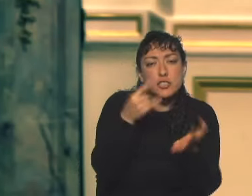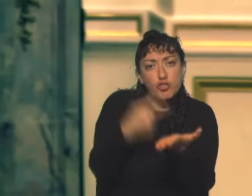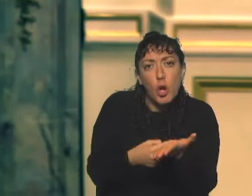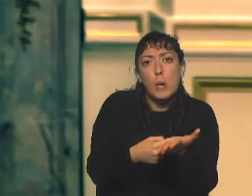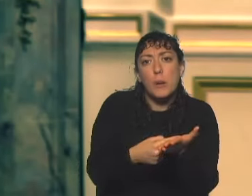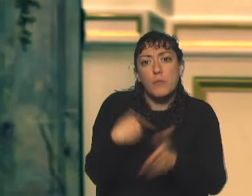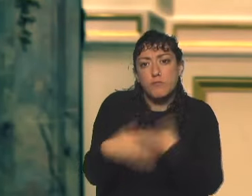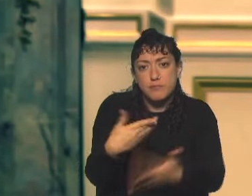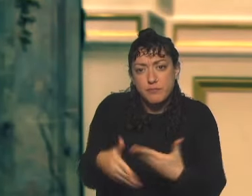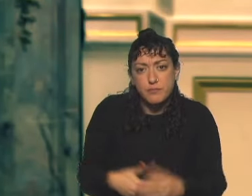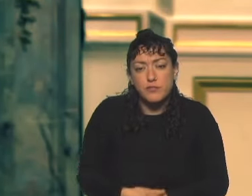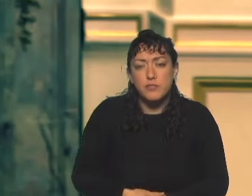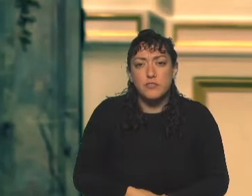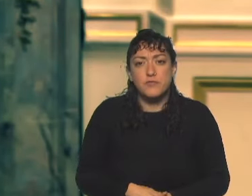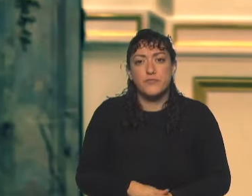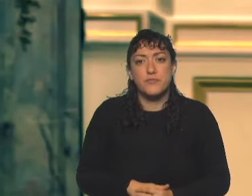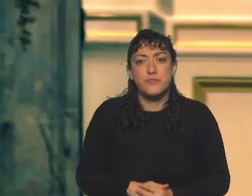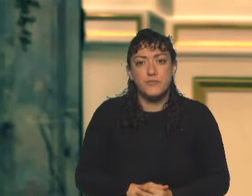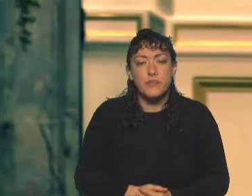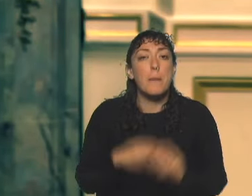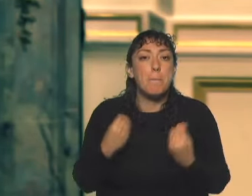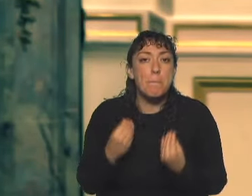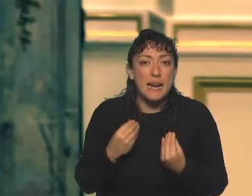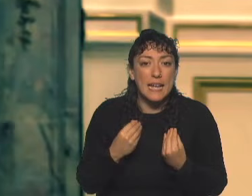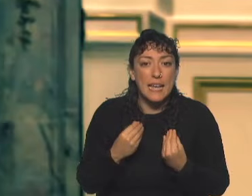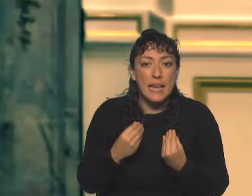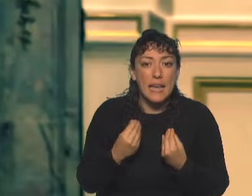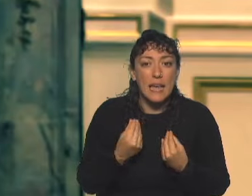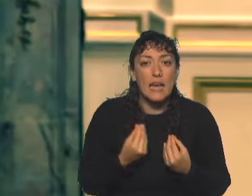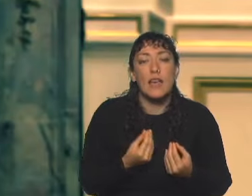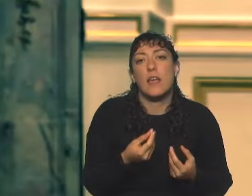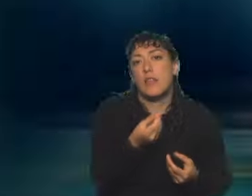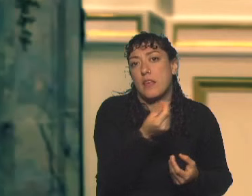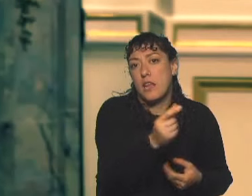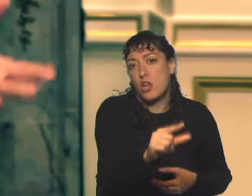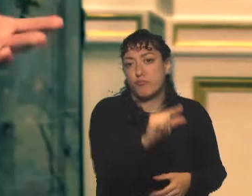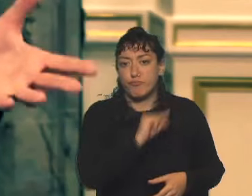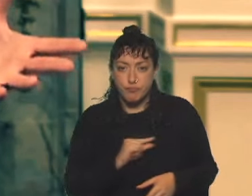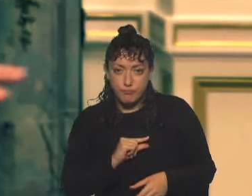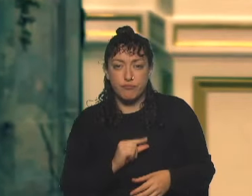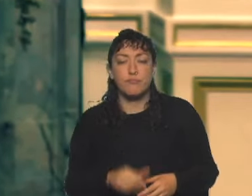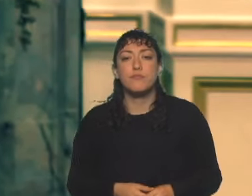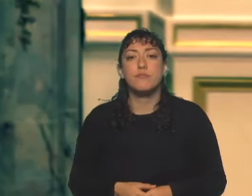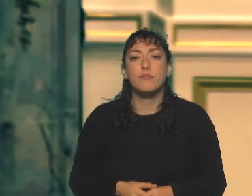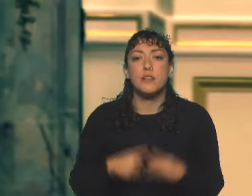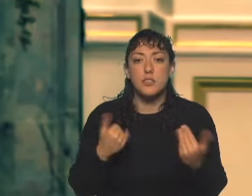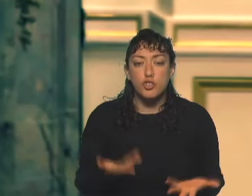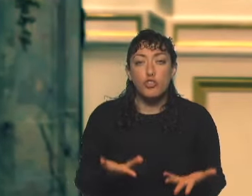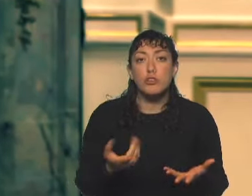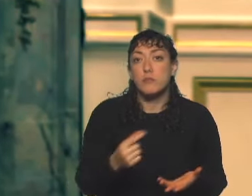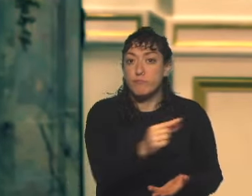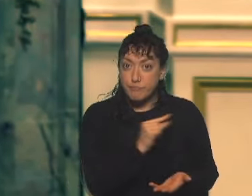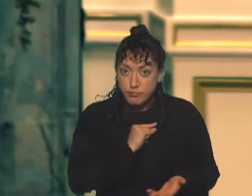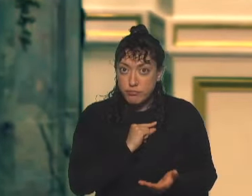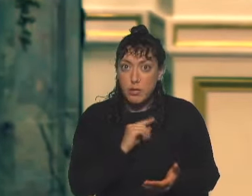Fondo Monetario Internacional para que nos otorgue una línea de apoyo financiero. Esto nos va a permitir fortalecer este programa